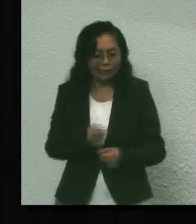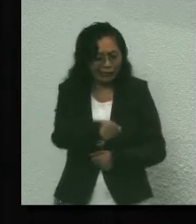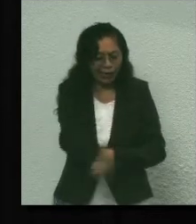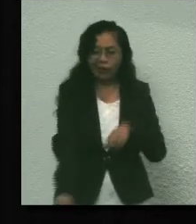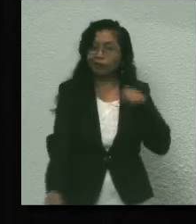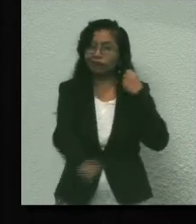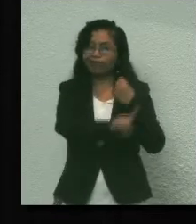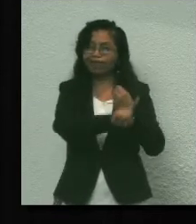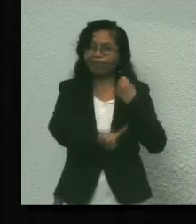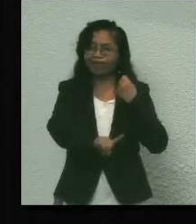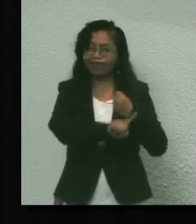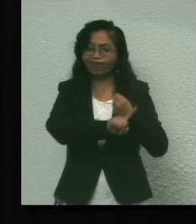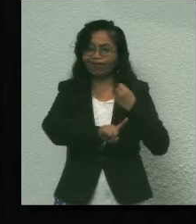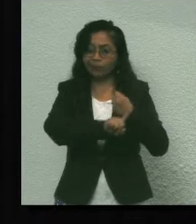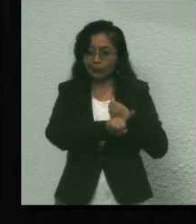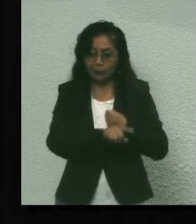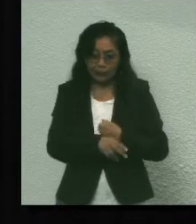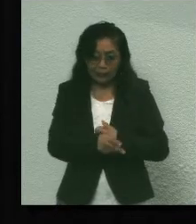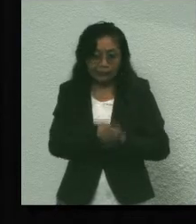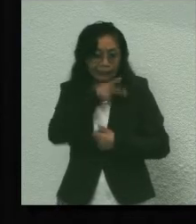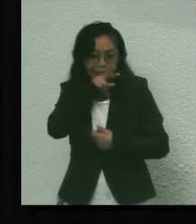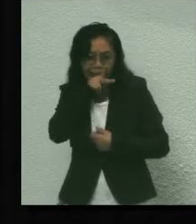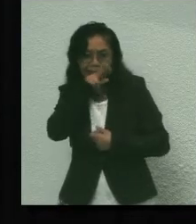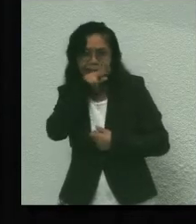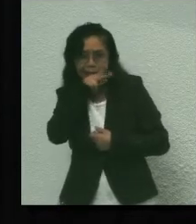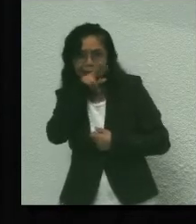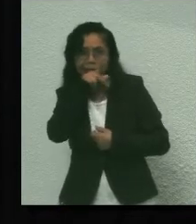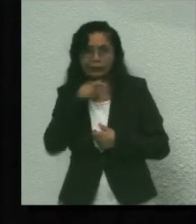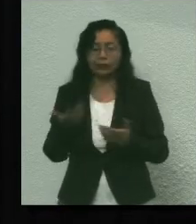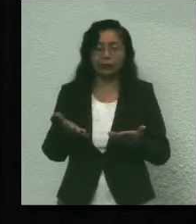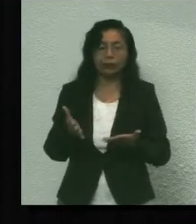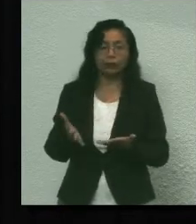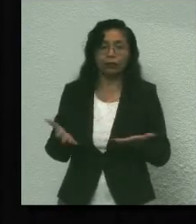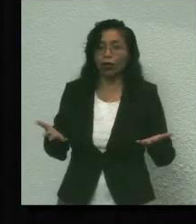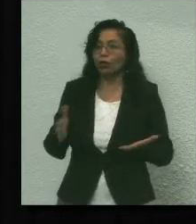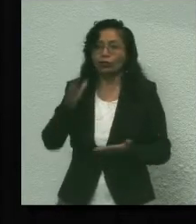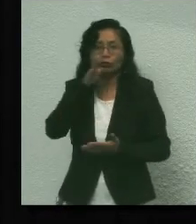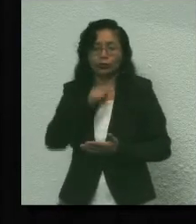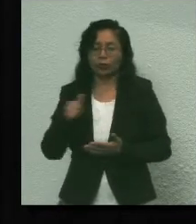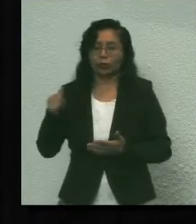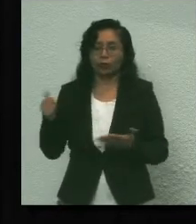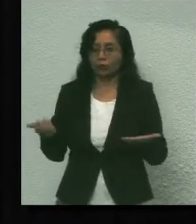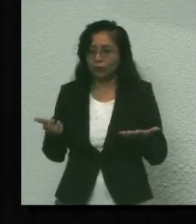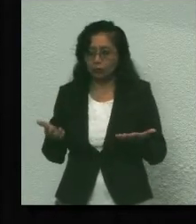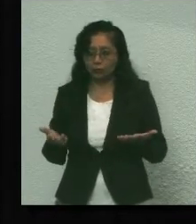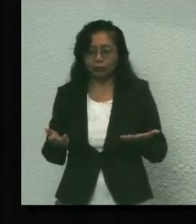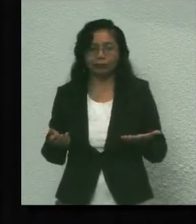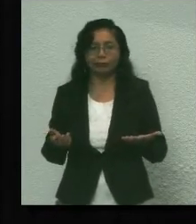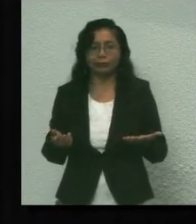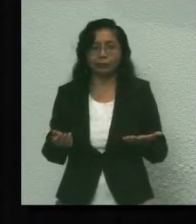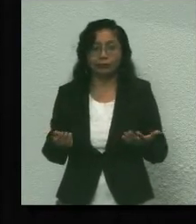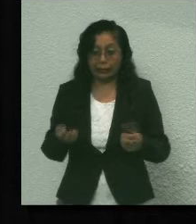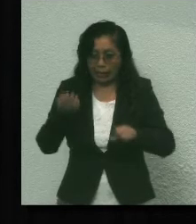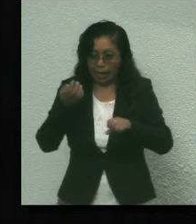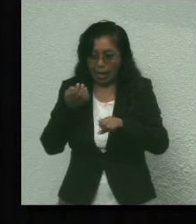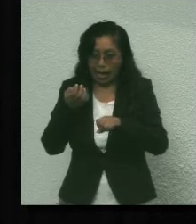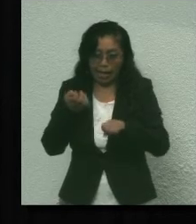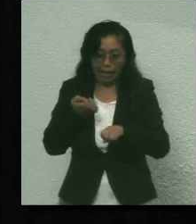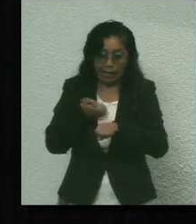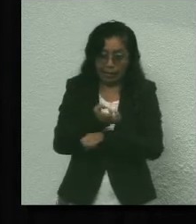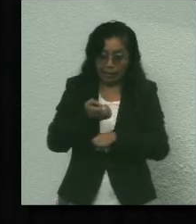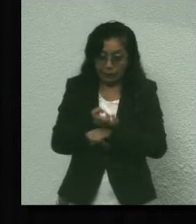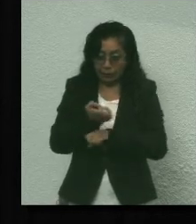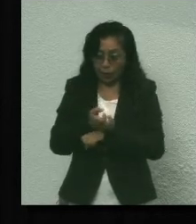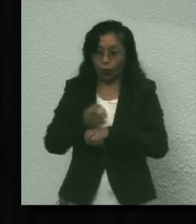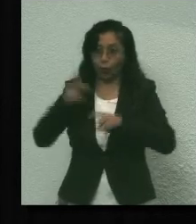todavía es motivo de preocupación no podemos ni debemos seguir permitiendo que la entidad con mayor presencia